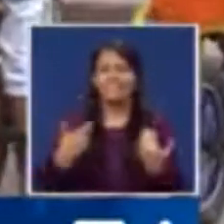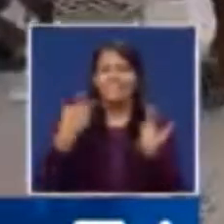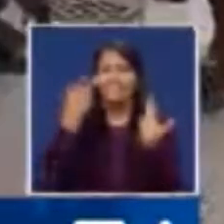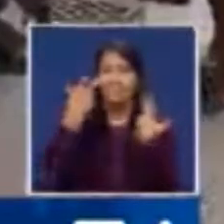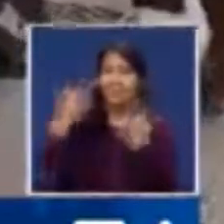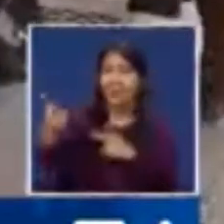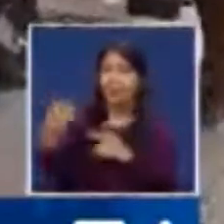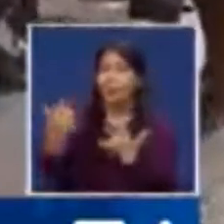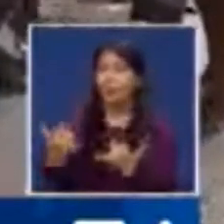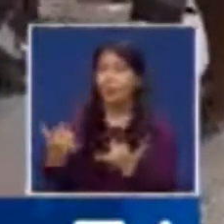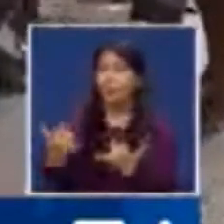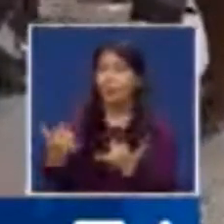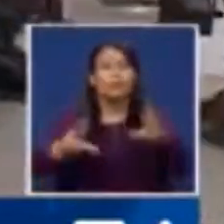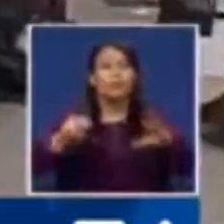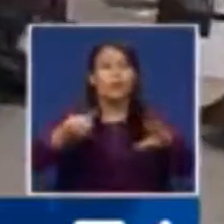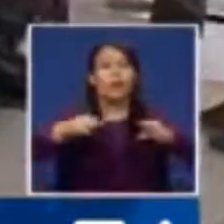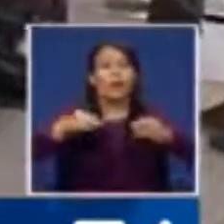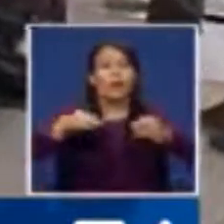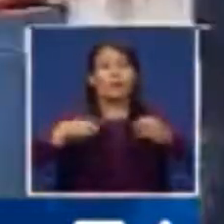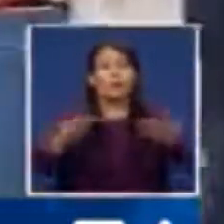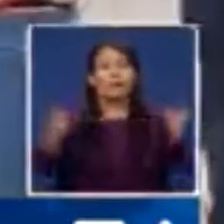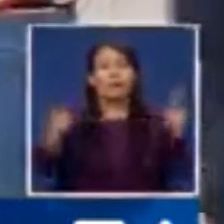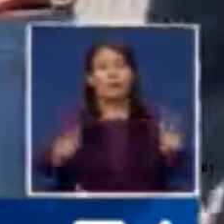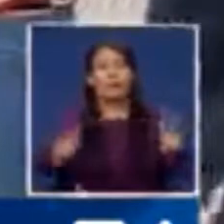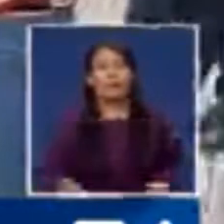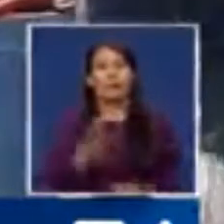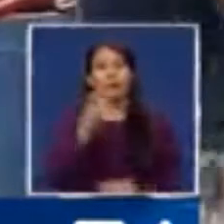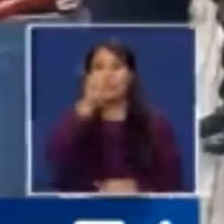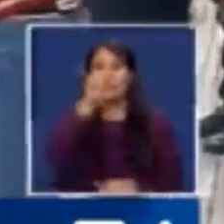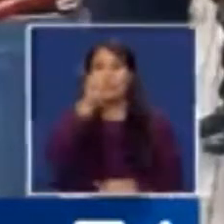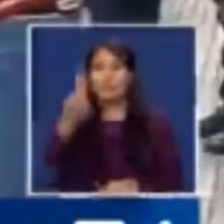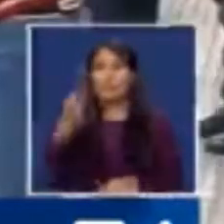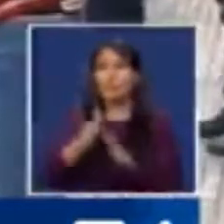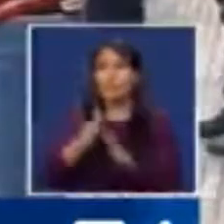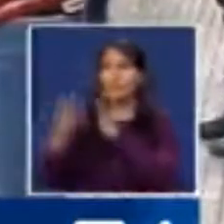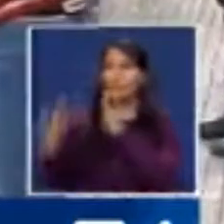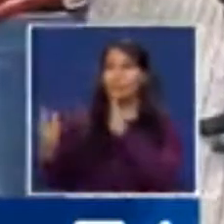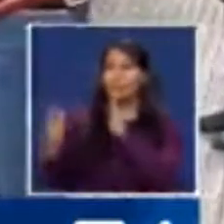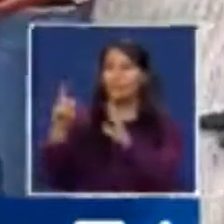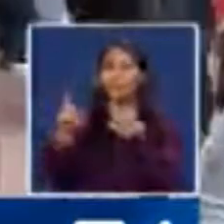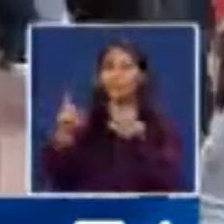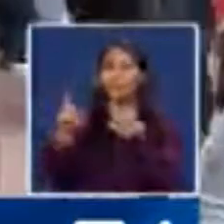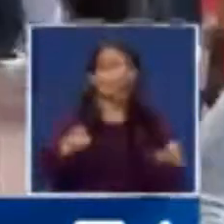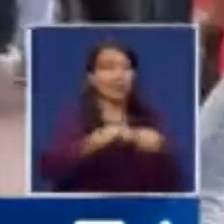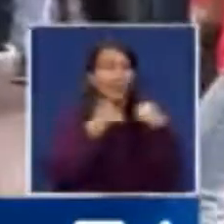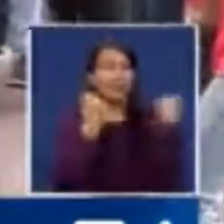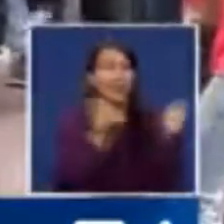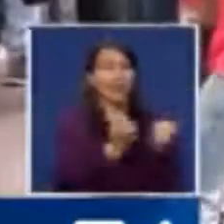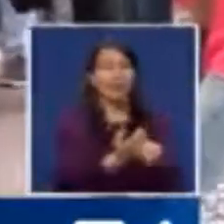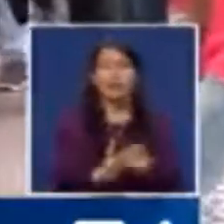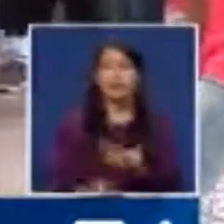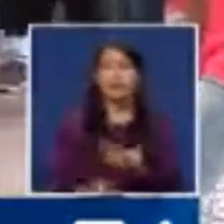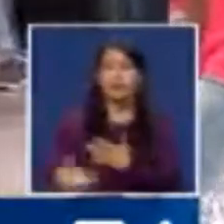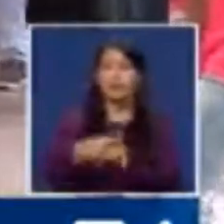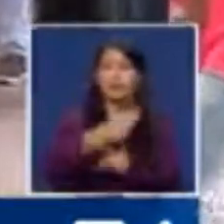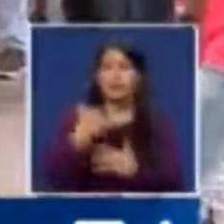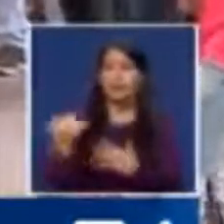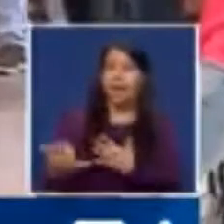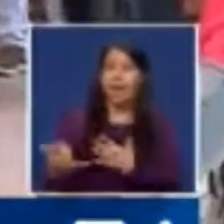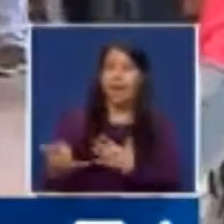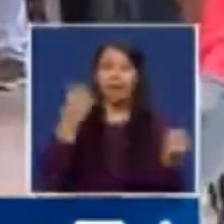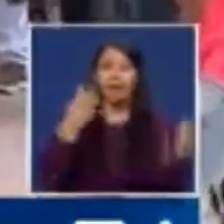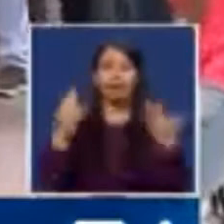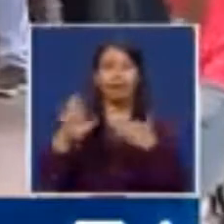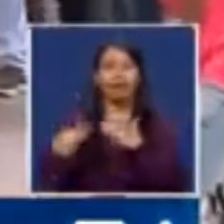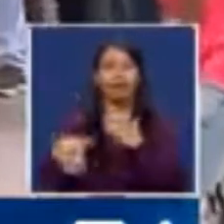que la medida no se cumple, incluso no se respeta el distanciamiento social. Este es el principal argumento que